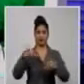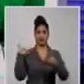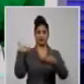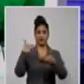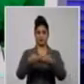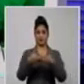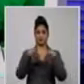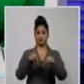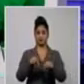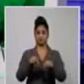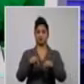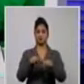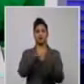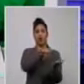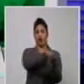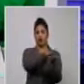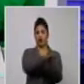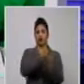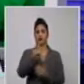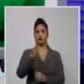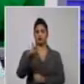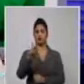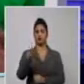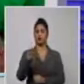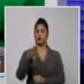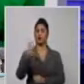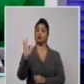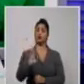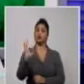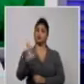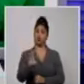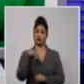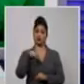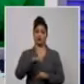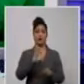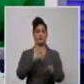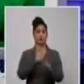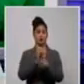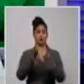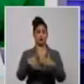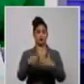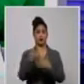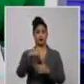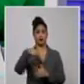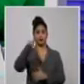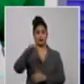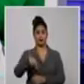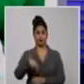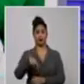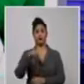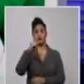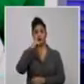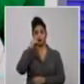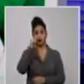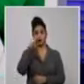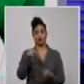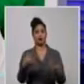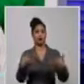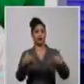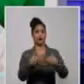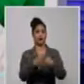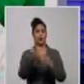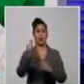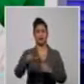51,4% del total de casos desde el 1 de noviembre, pues han estado vinculados con viajeros